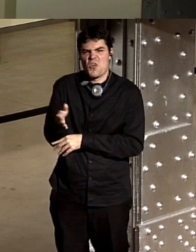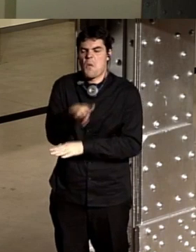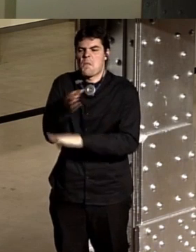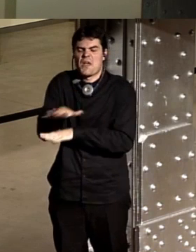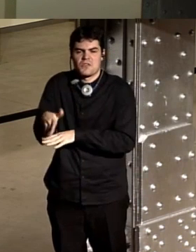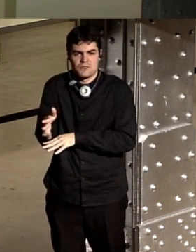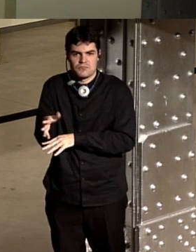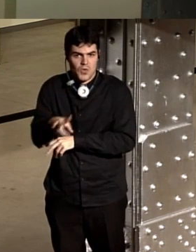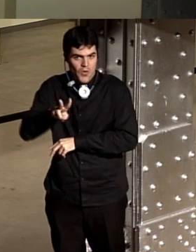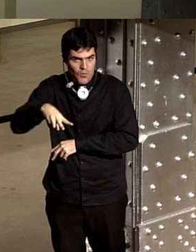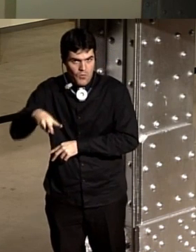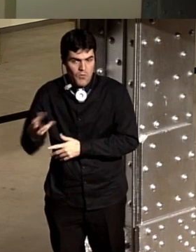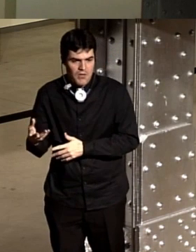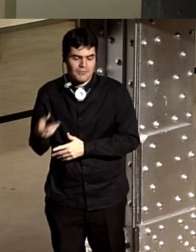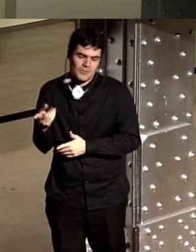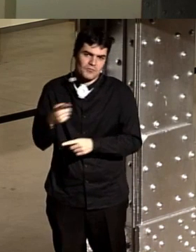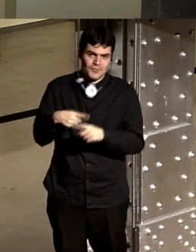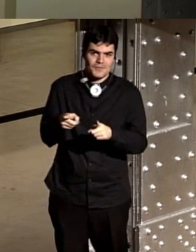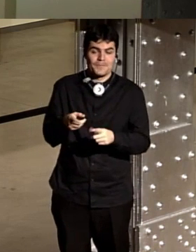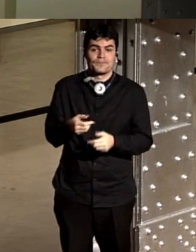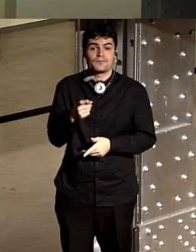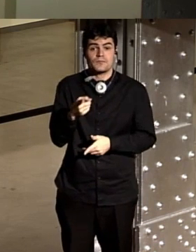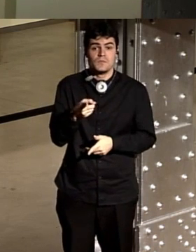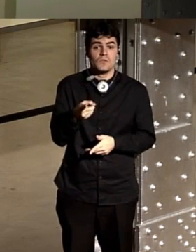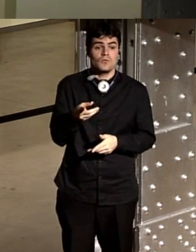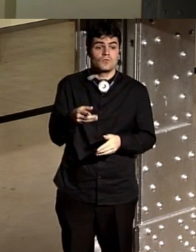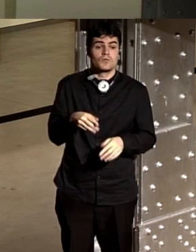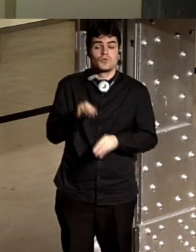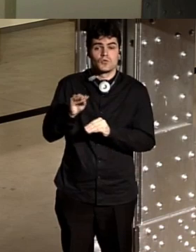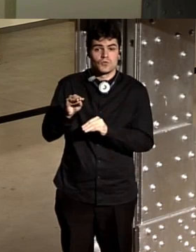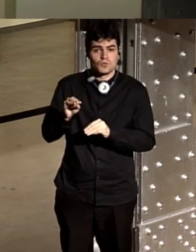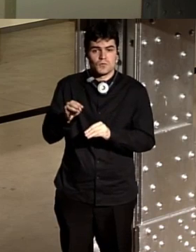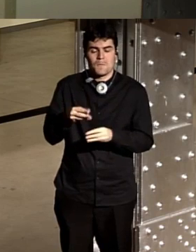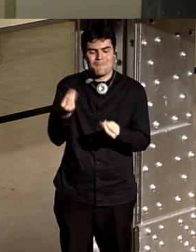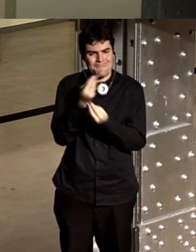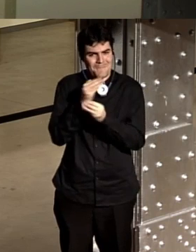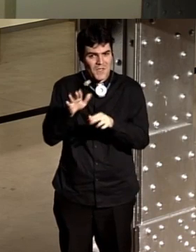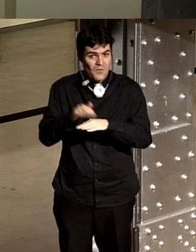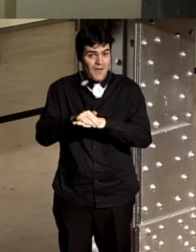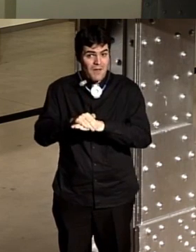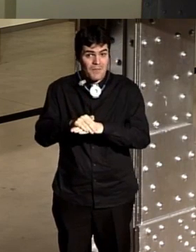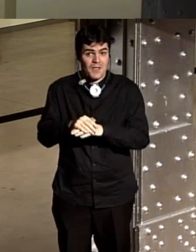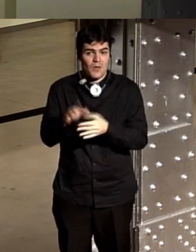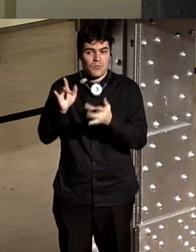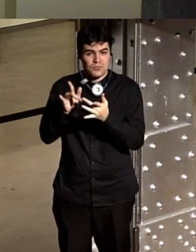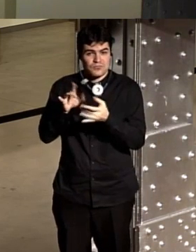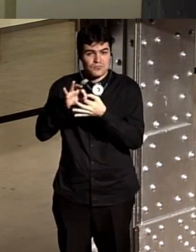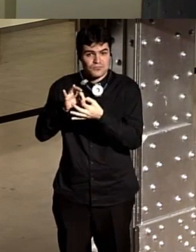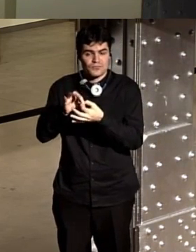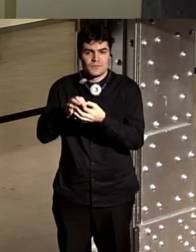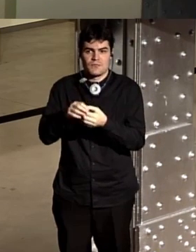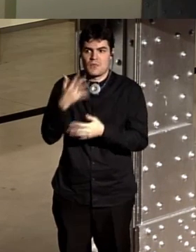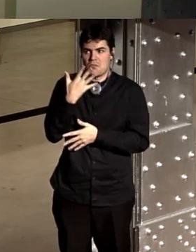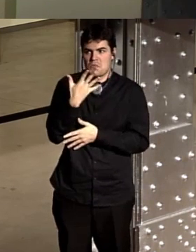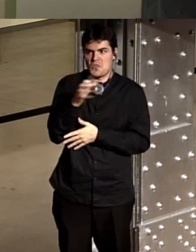este hombre, Sal, se casó con su mejor amiga porque a su mejor amiga le gustaba. Y 50 años después, o no sé cuántos años después, 50